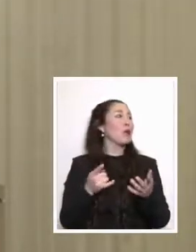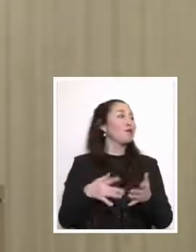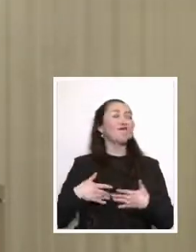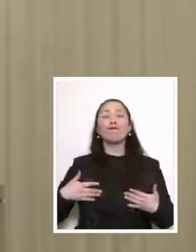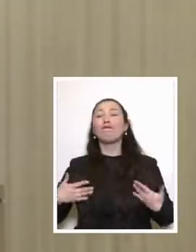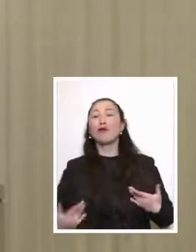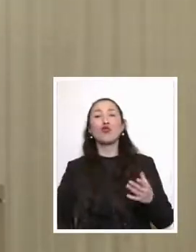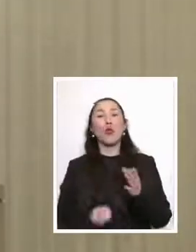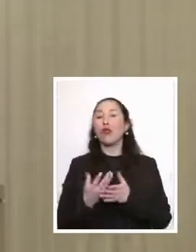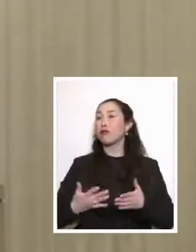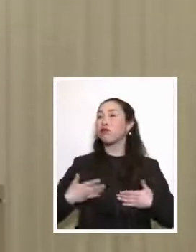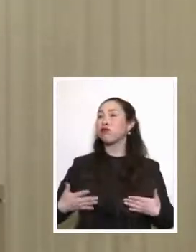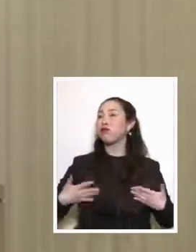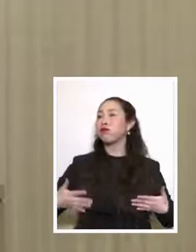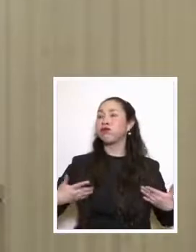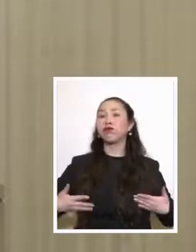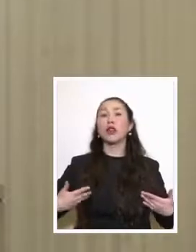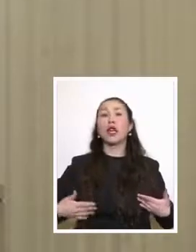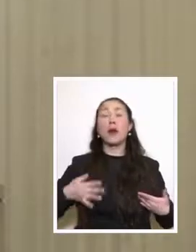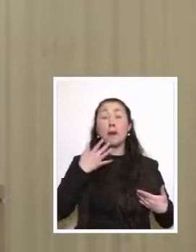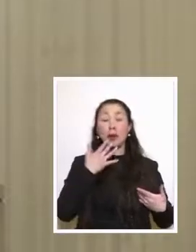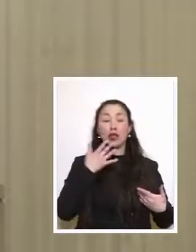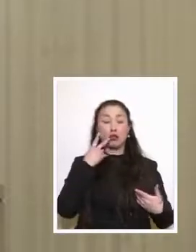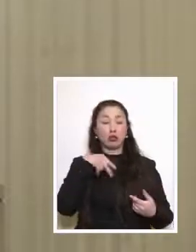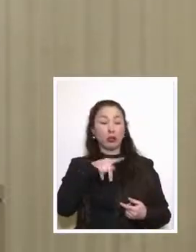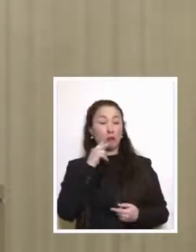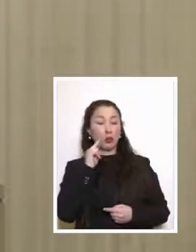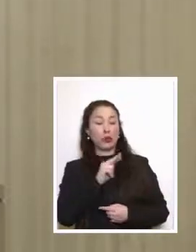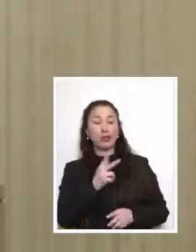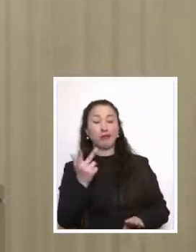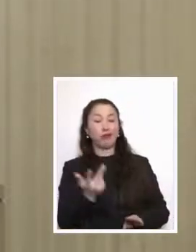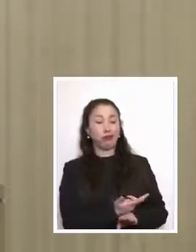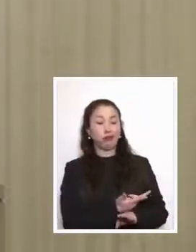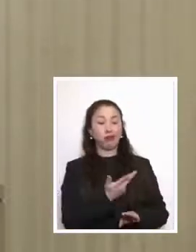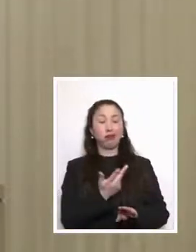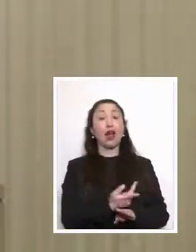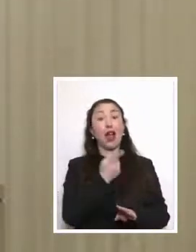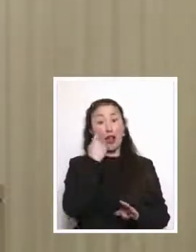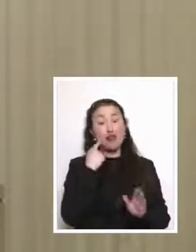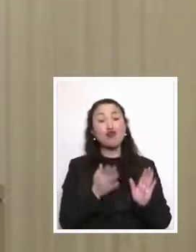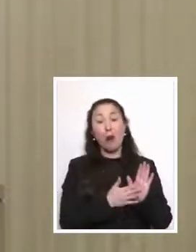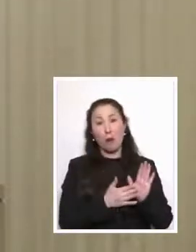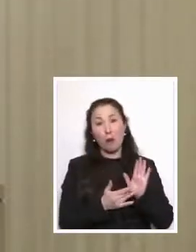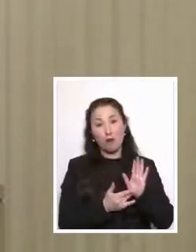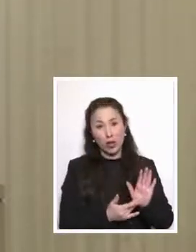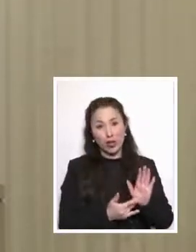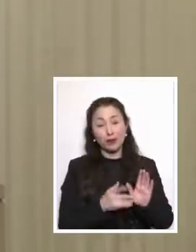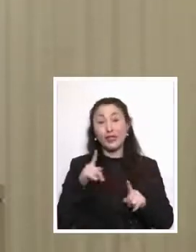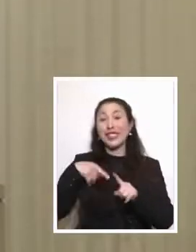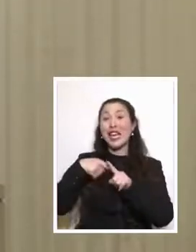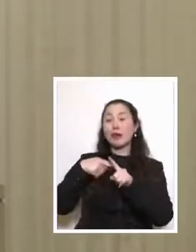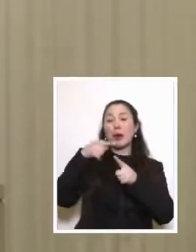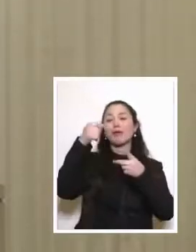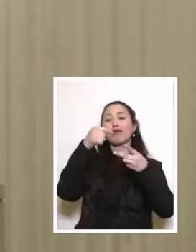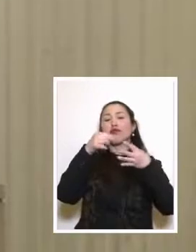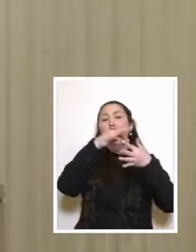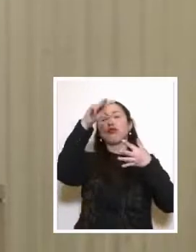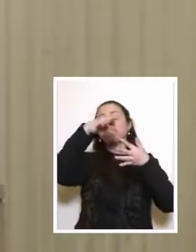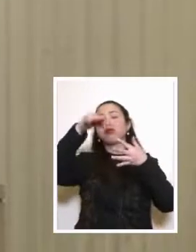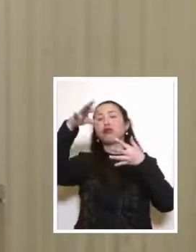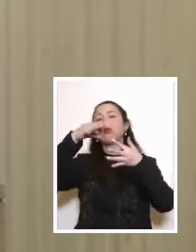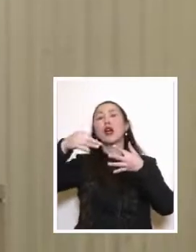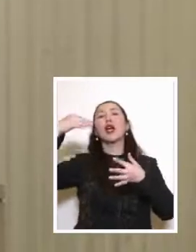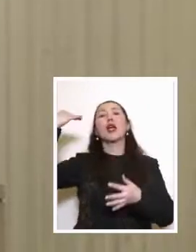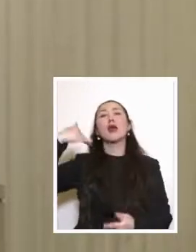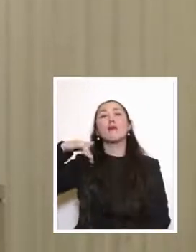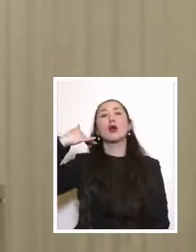renueva, primero nos recuerda lo que no está funcionando y nos trae de nuevo el tema, nos prioriza y pone en la agenda mundial